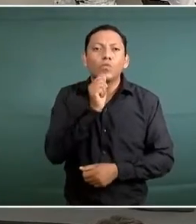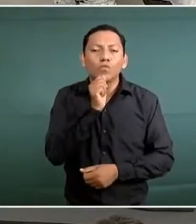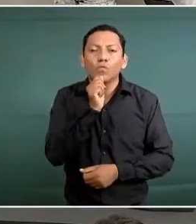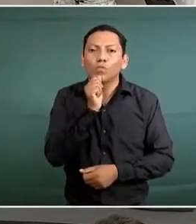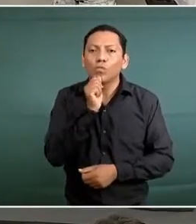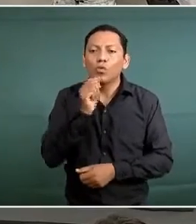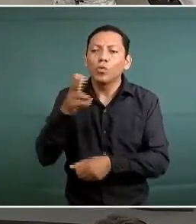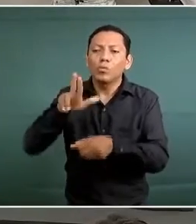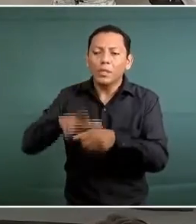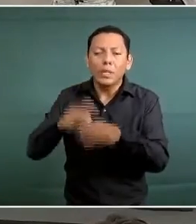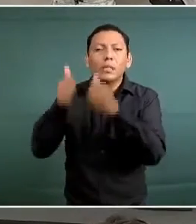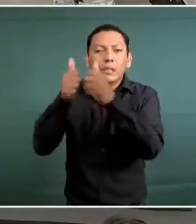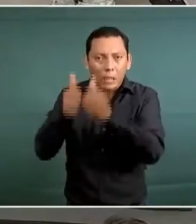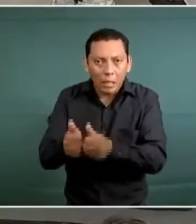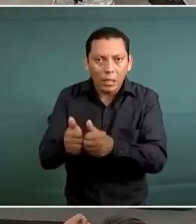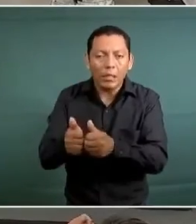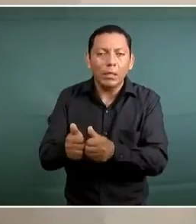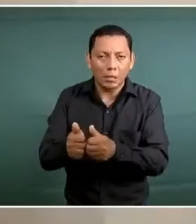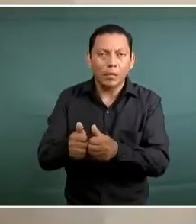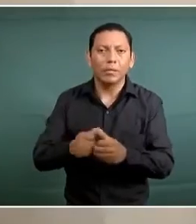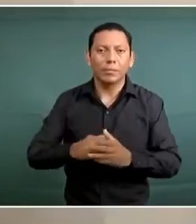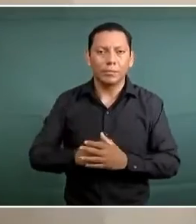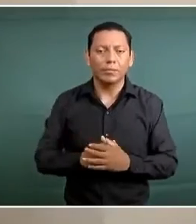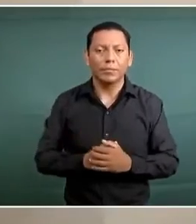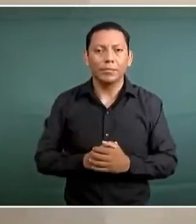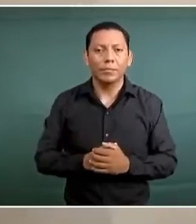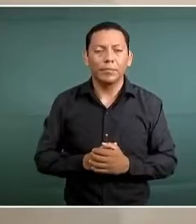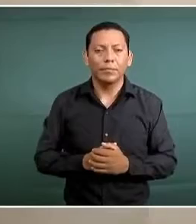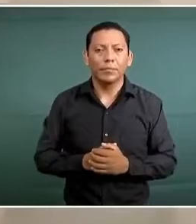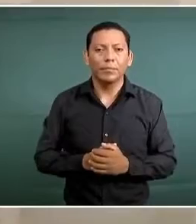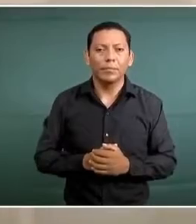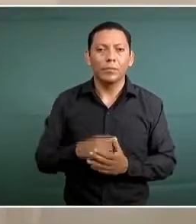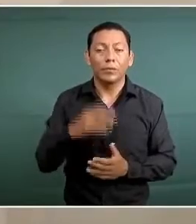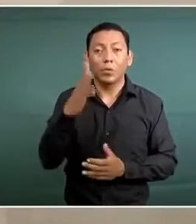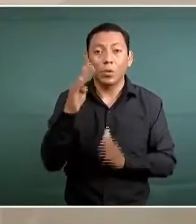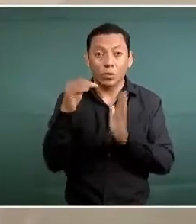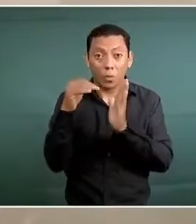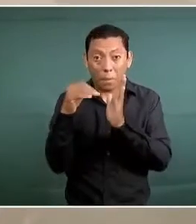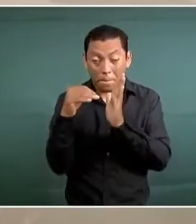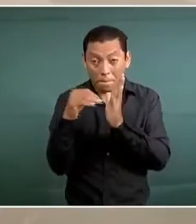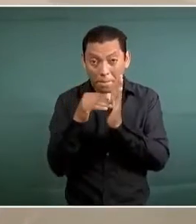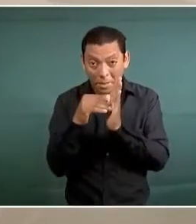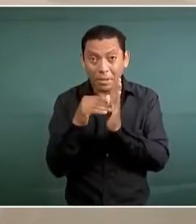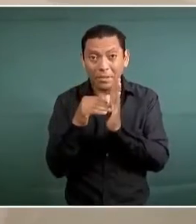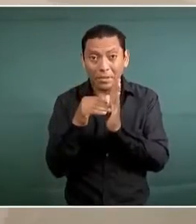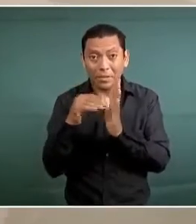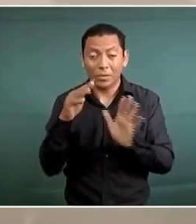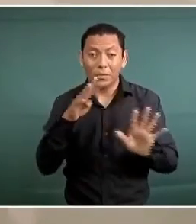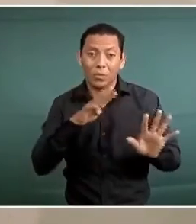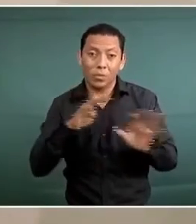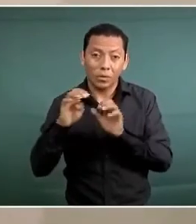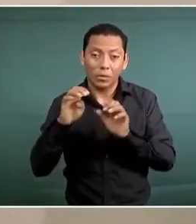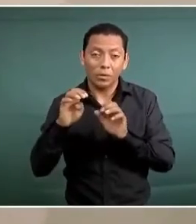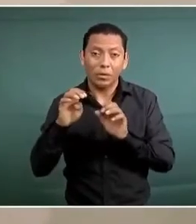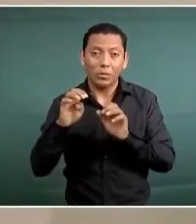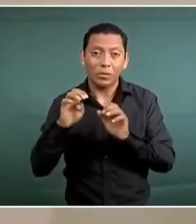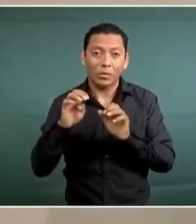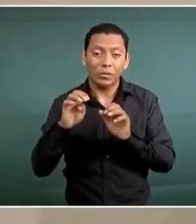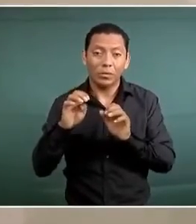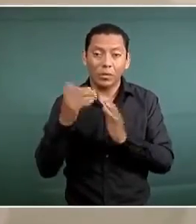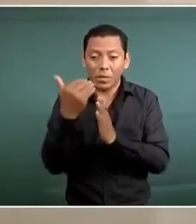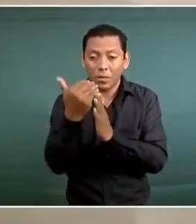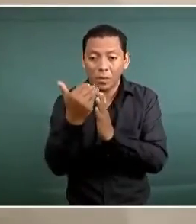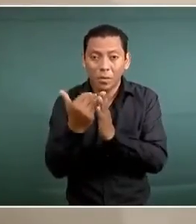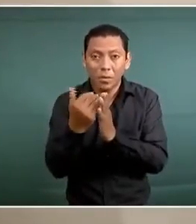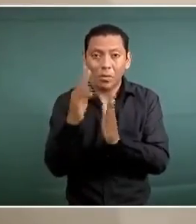hospitalizados no intubados, de cuatro mil novecientos a